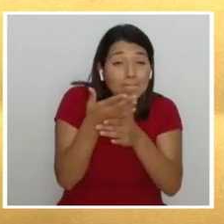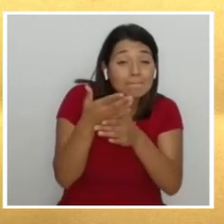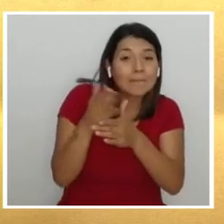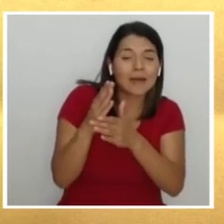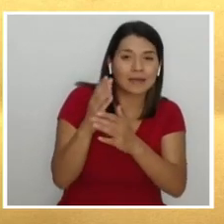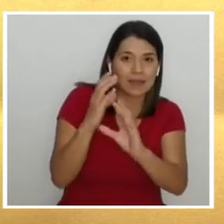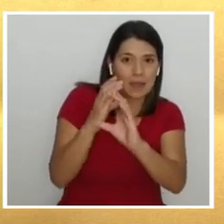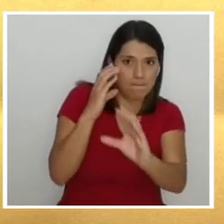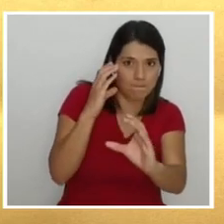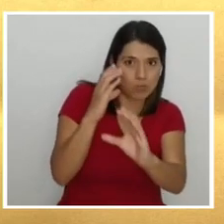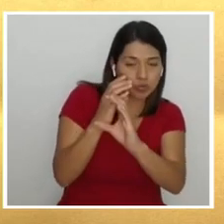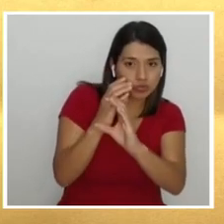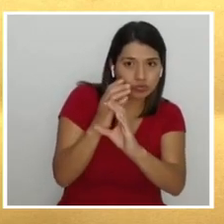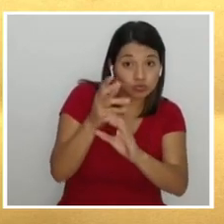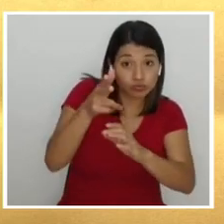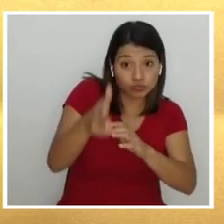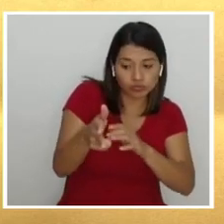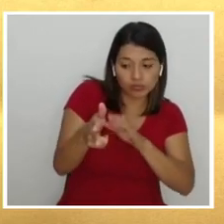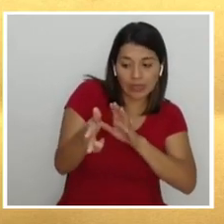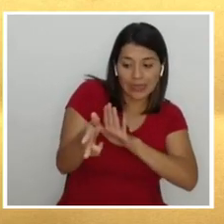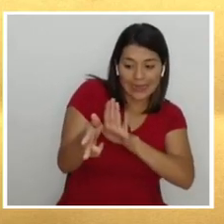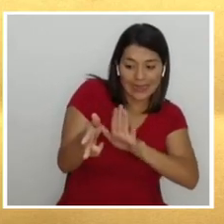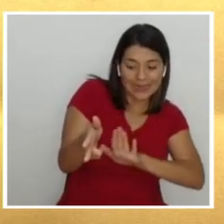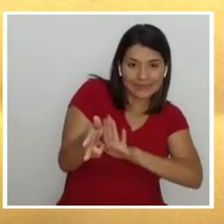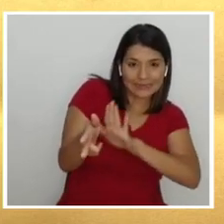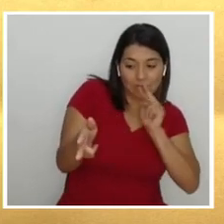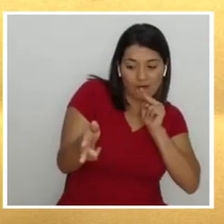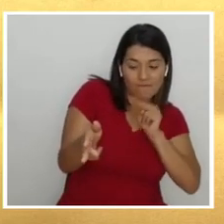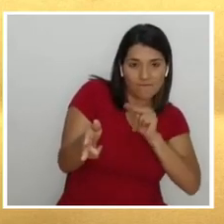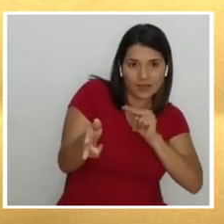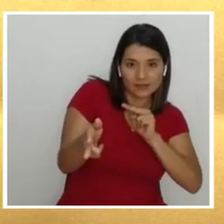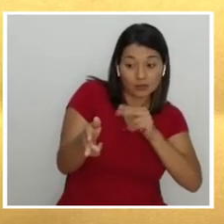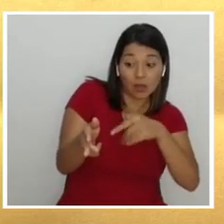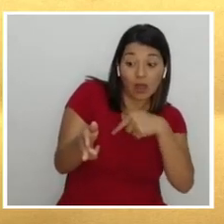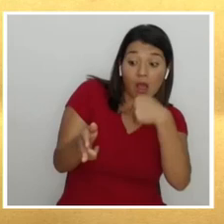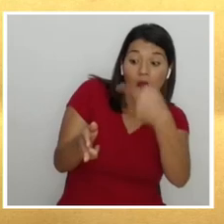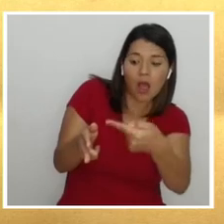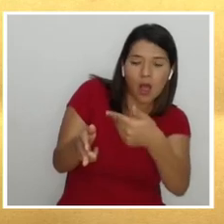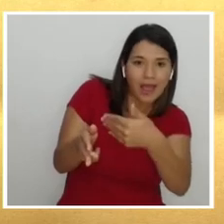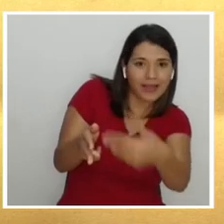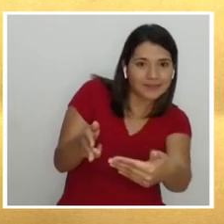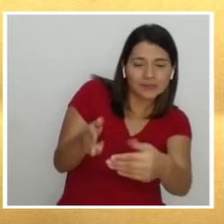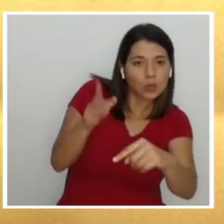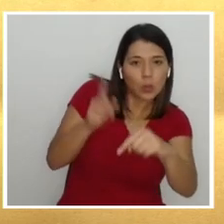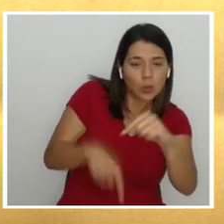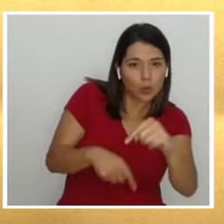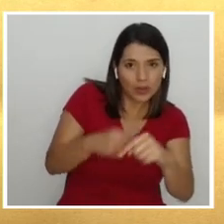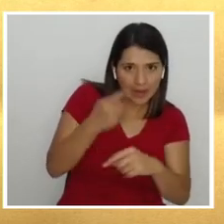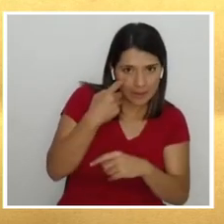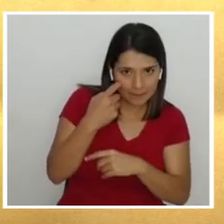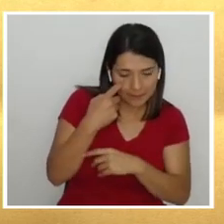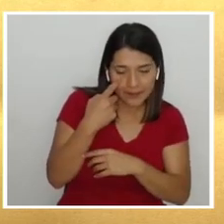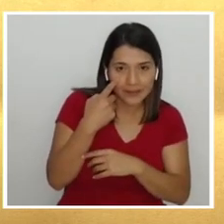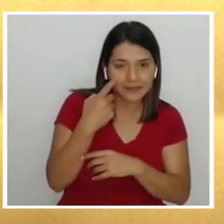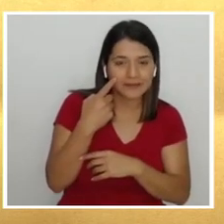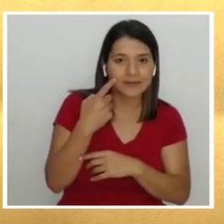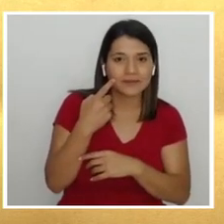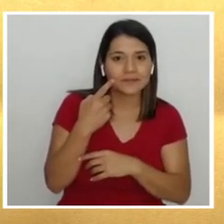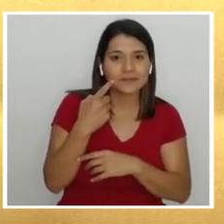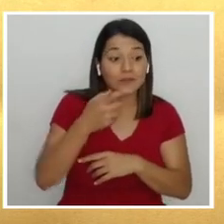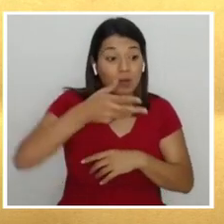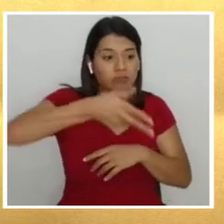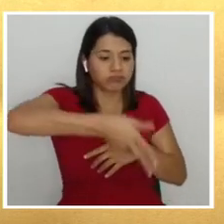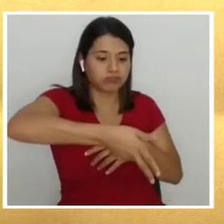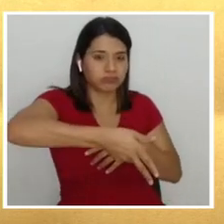la parte trasera del bus, y el resto no lo podía observar por el ángulo que me quedó de visibilidad.